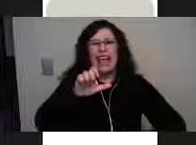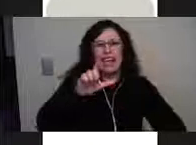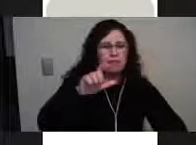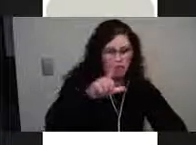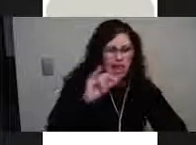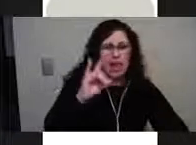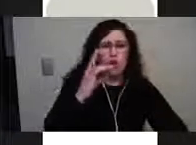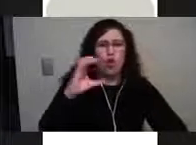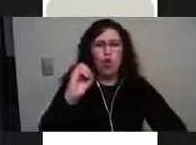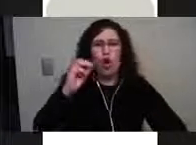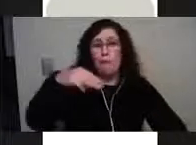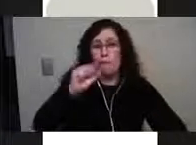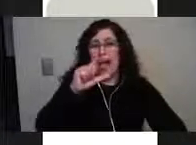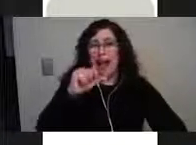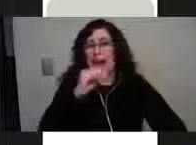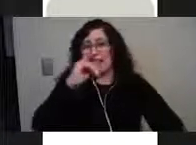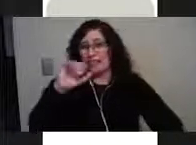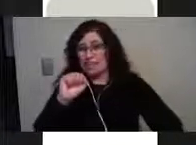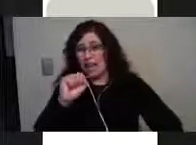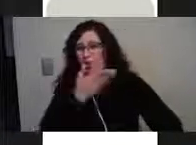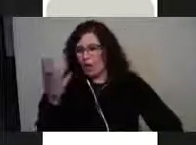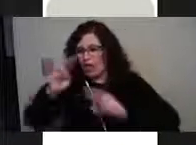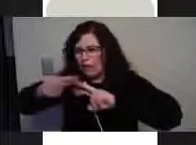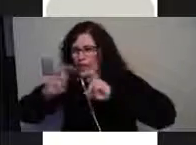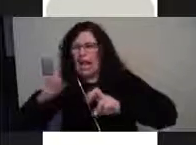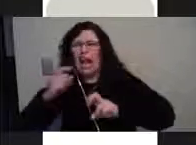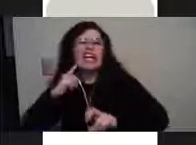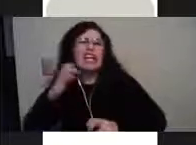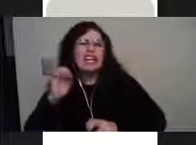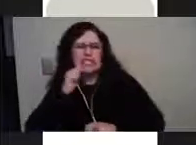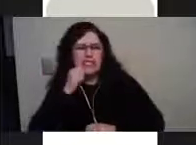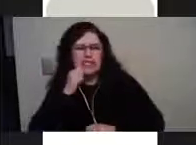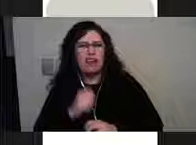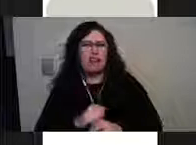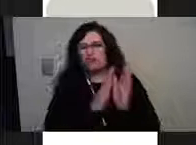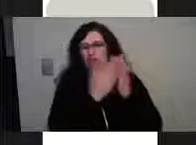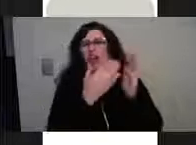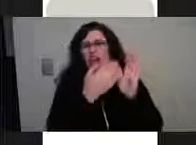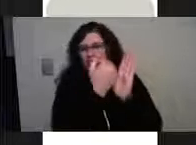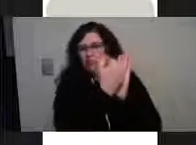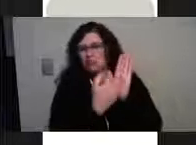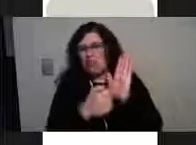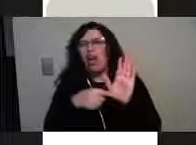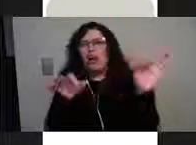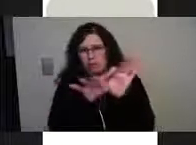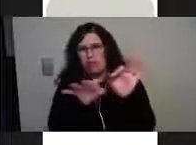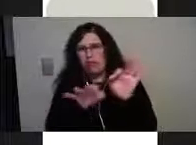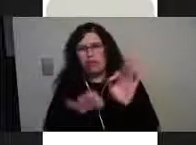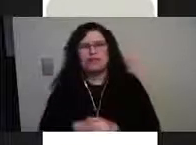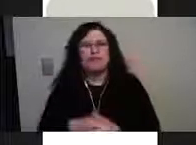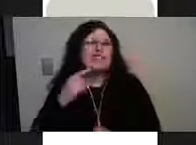literatura porque en términos generales están bastante bien descritos. Es frecuente, ¿cierto?, en niños con